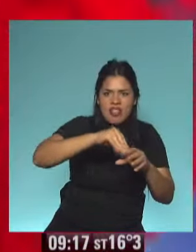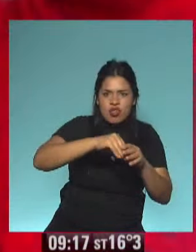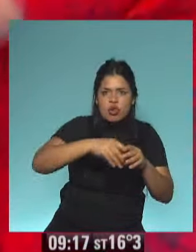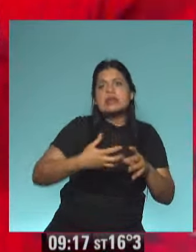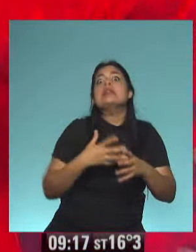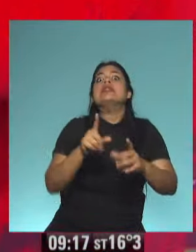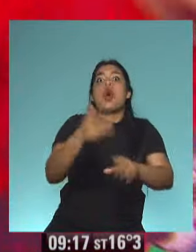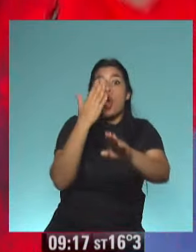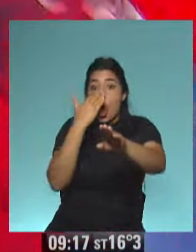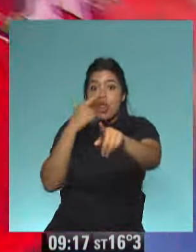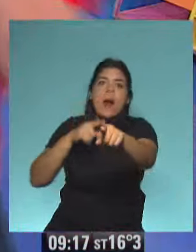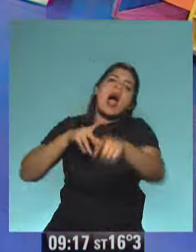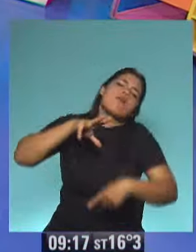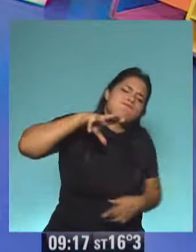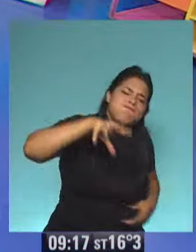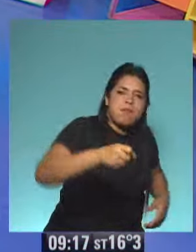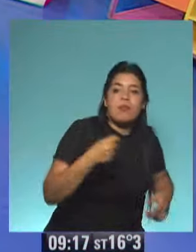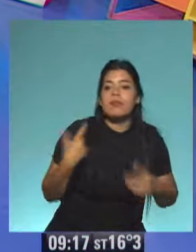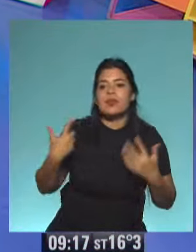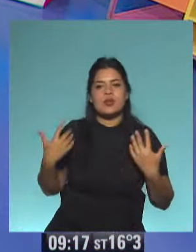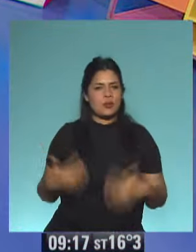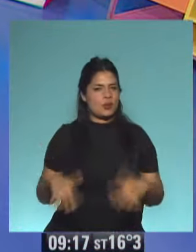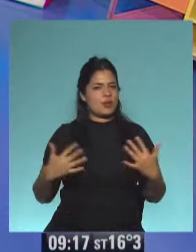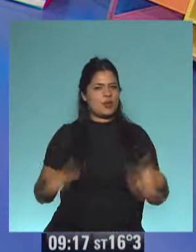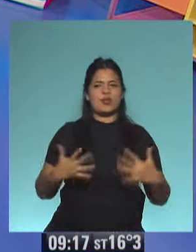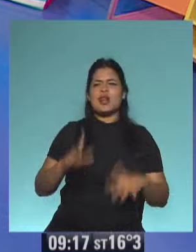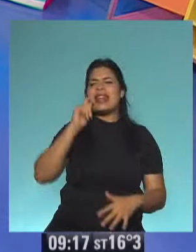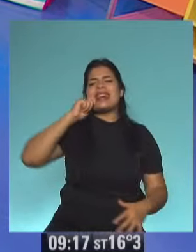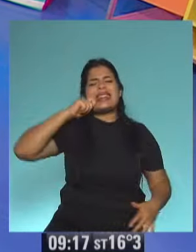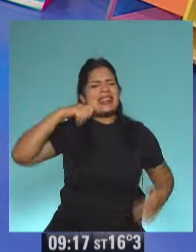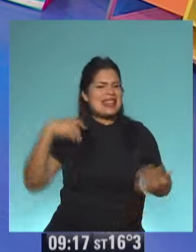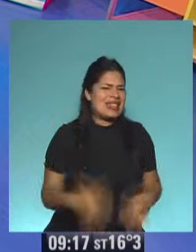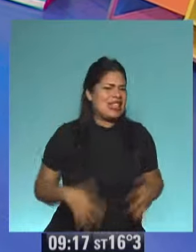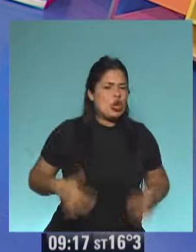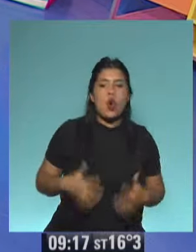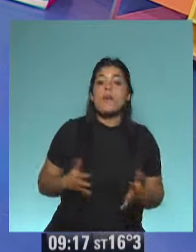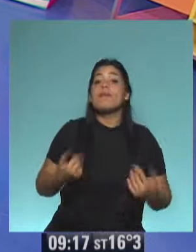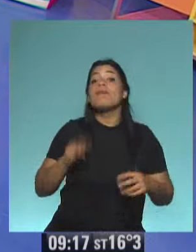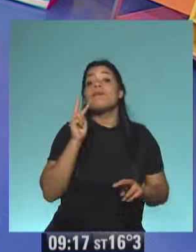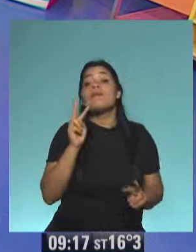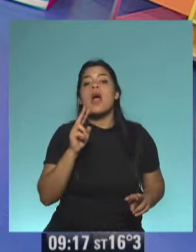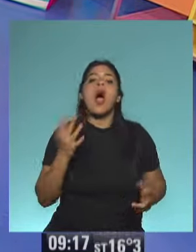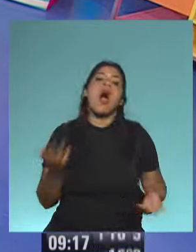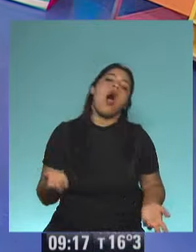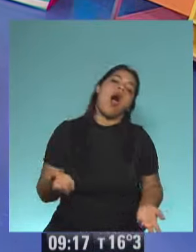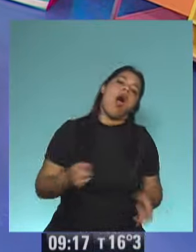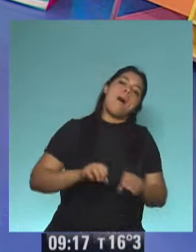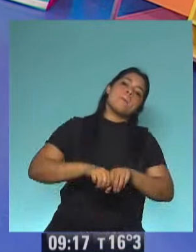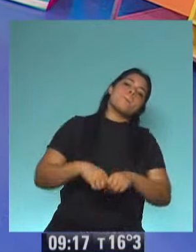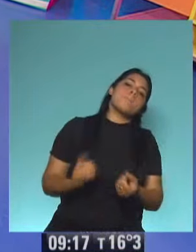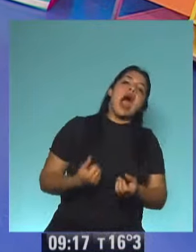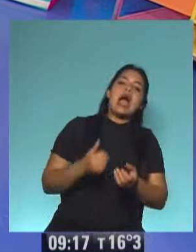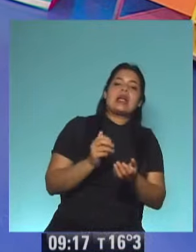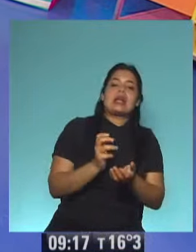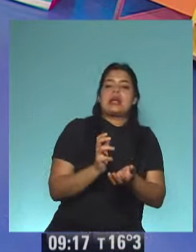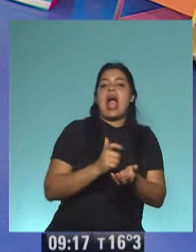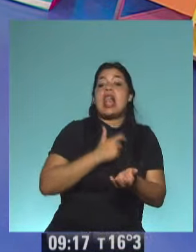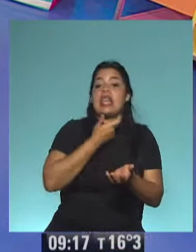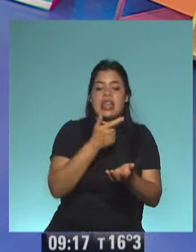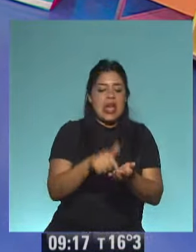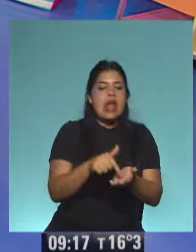pastelera que les salga rosita. Ahí está. ¡Ay, qué rico! Ay, crema pastelera, ¿qué qué más? Rico. Bueno, el pancito calentito con manteca. ¿Dónde? ¿Lo ¿dónde? ¿Ves ahí